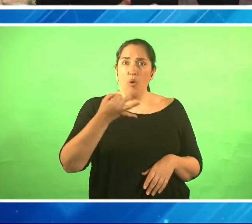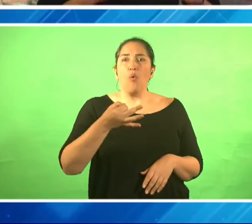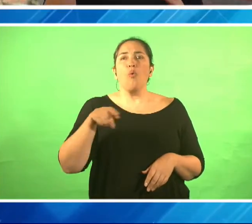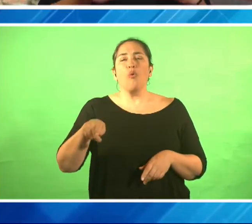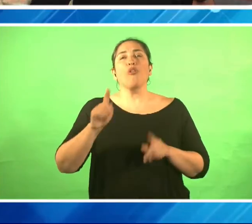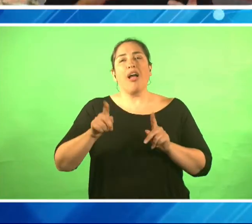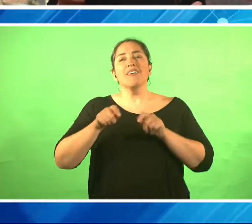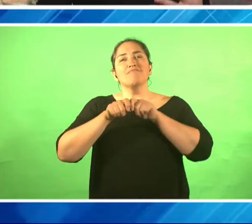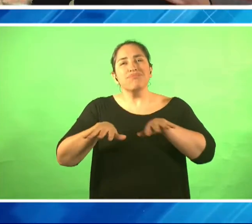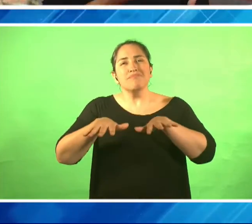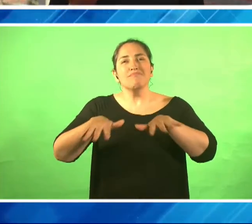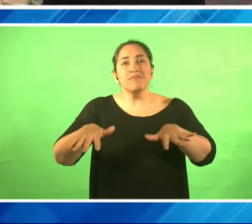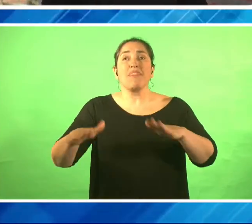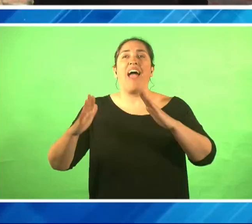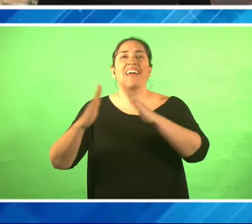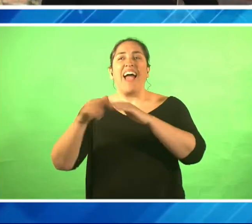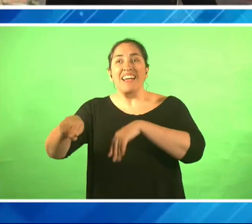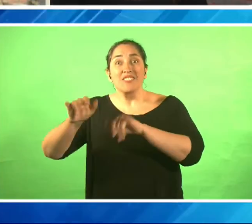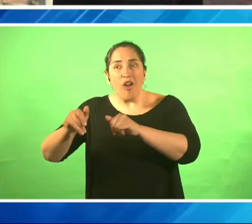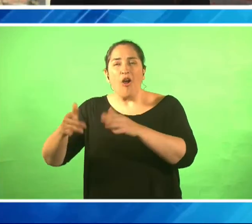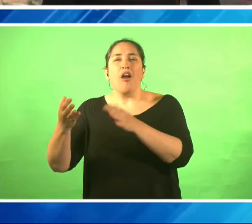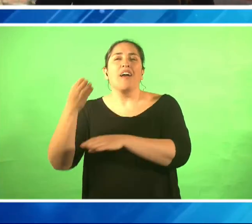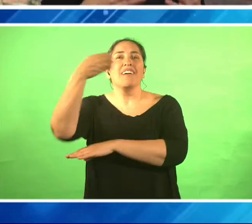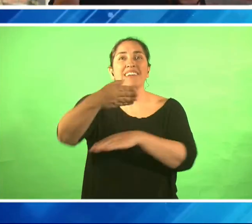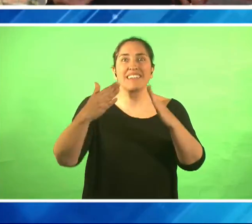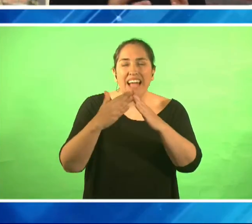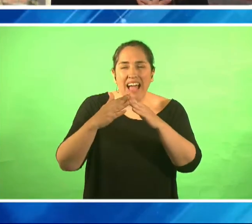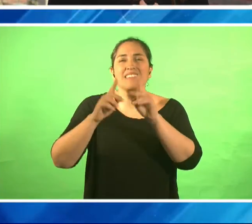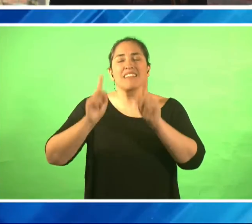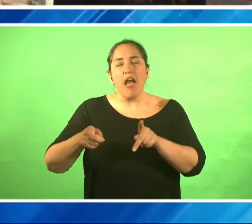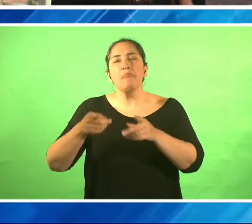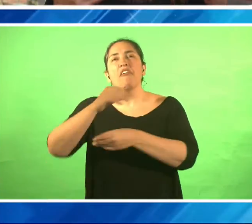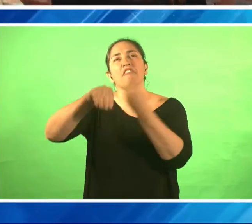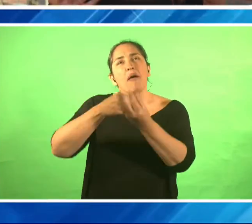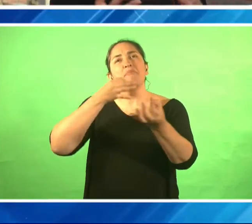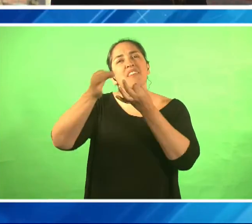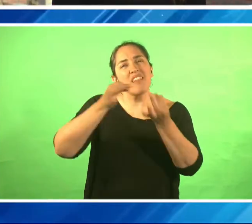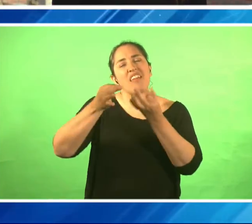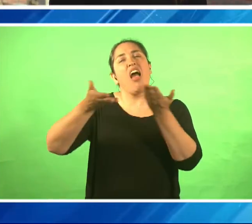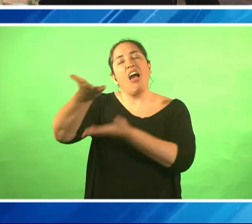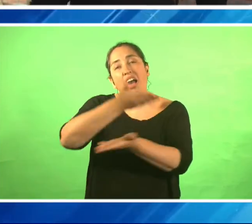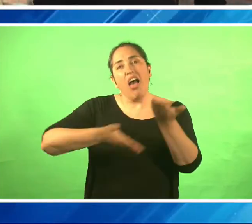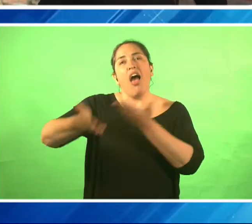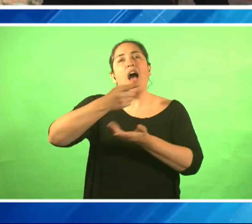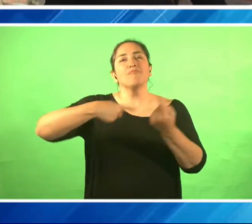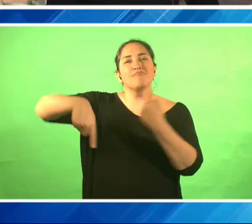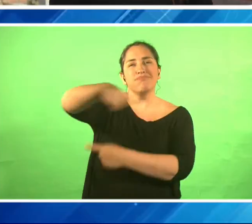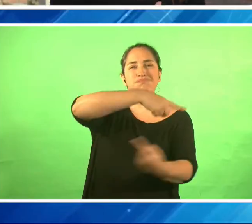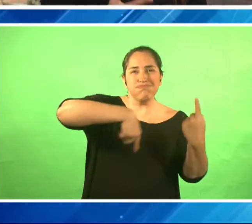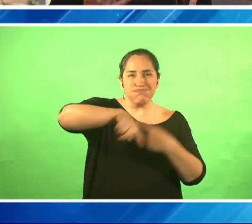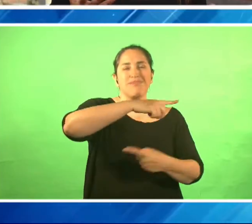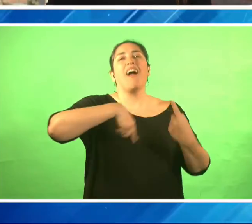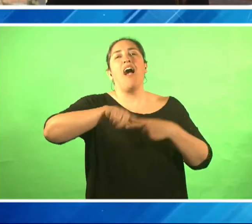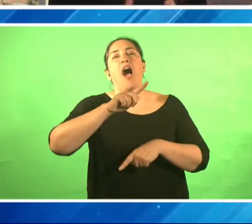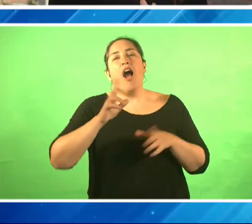¿no? Llega también a las casas, a las familias, y bueno, y así, como siempre decimos, entre todos y